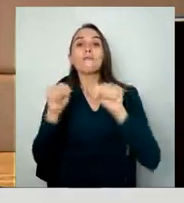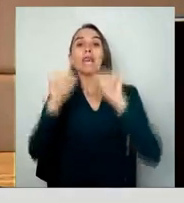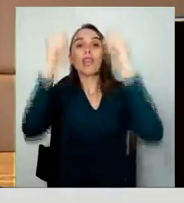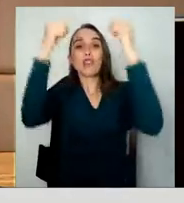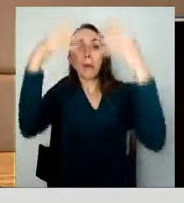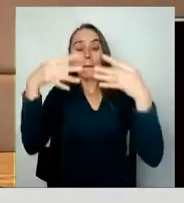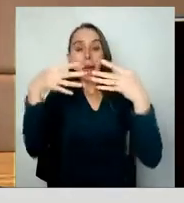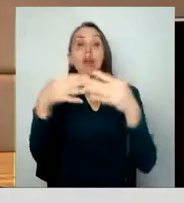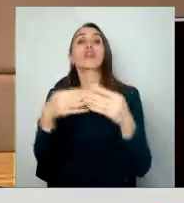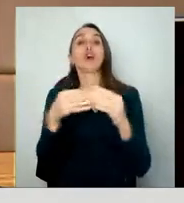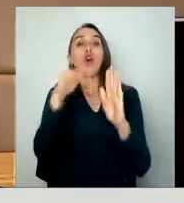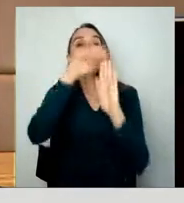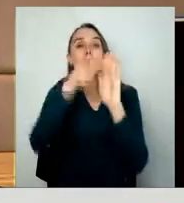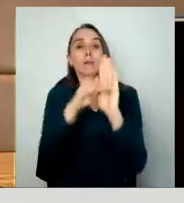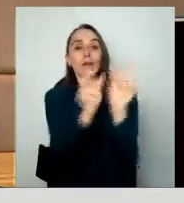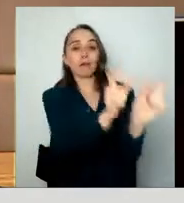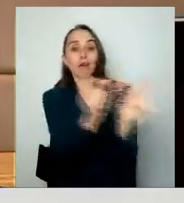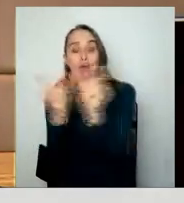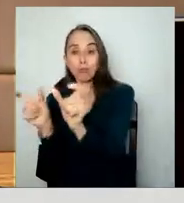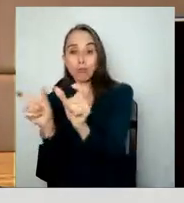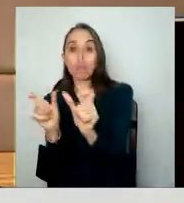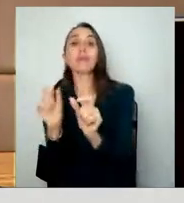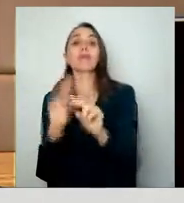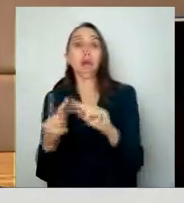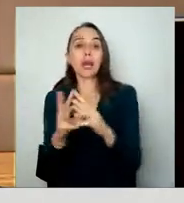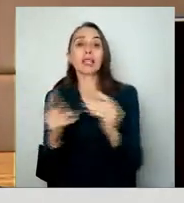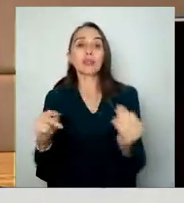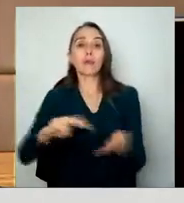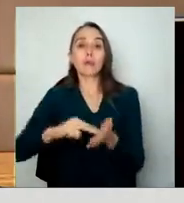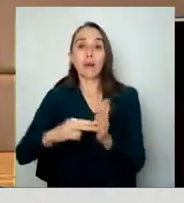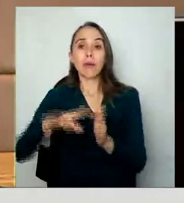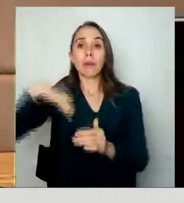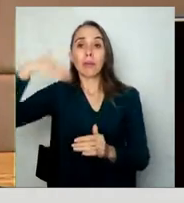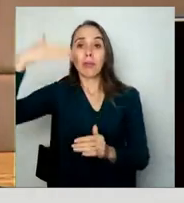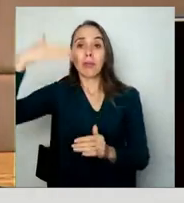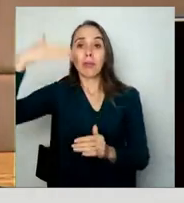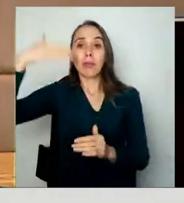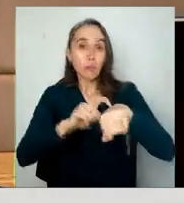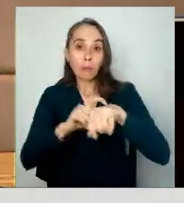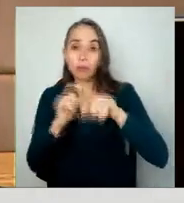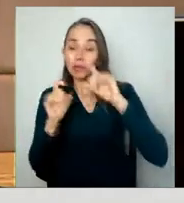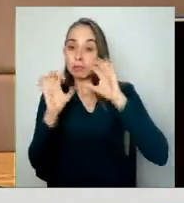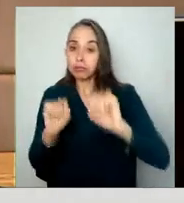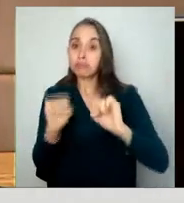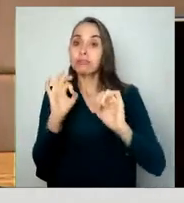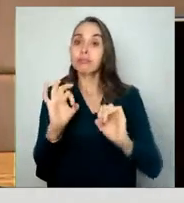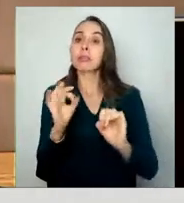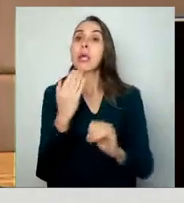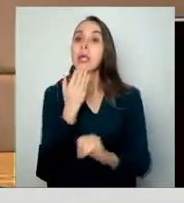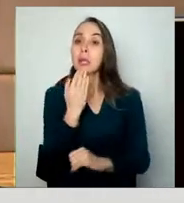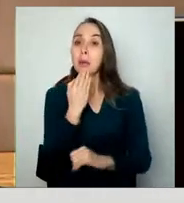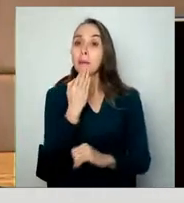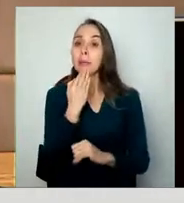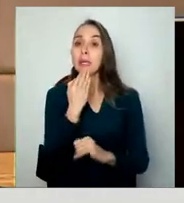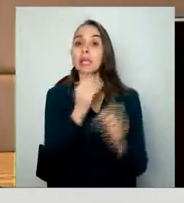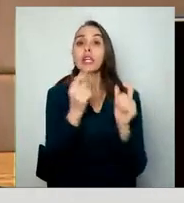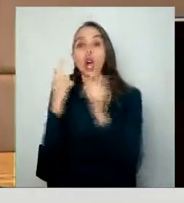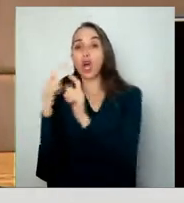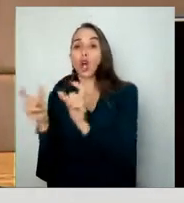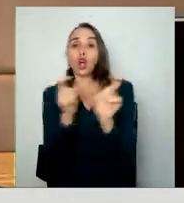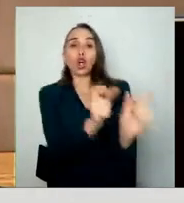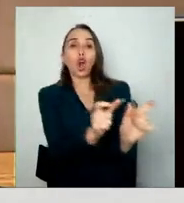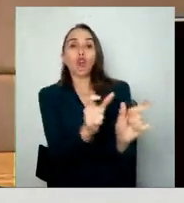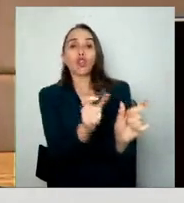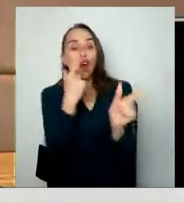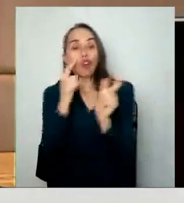van a permitir poder resolver el problema al tiempo deseado pero al mismo tiempo no eximirse de los controles para poder tener un